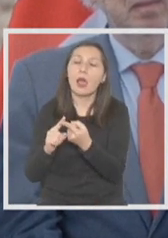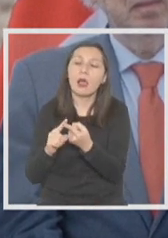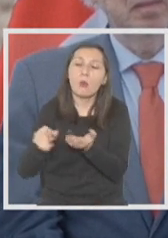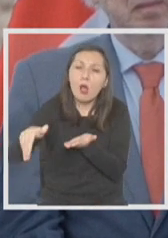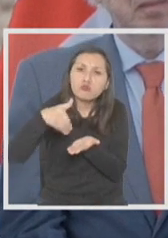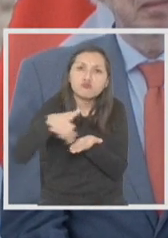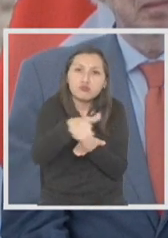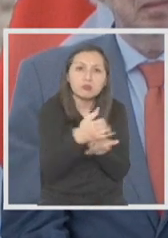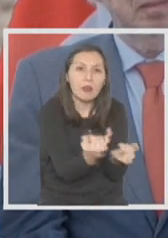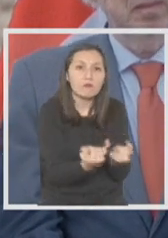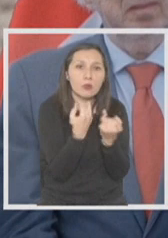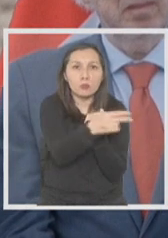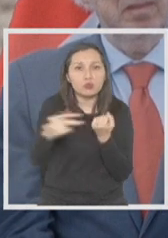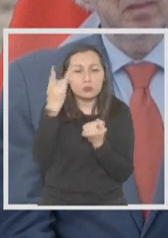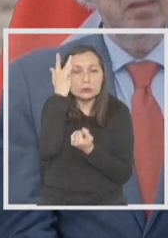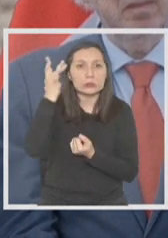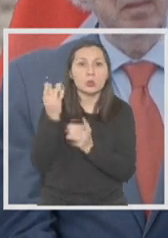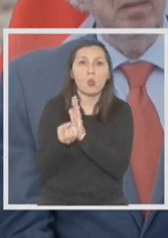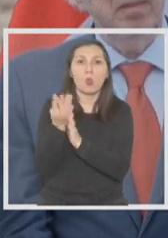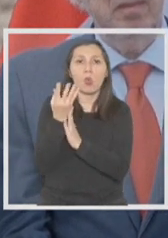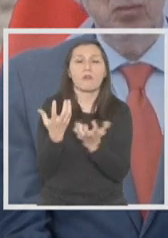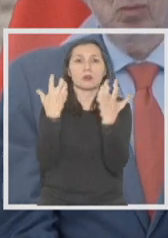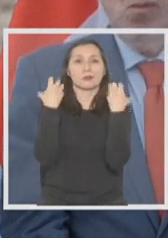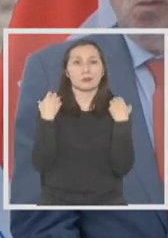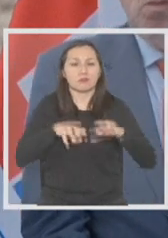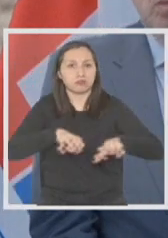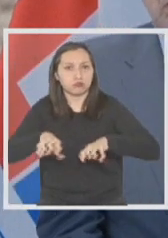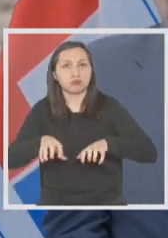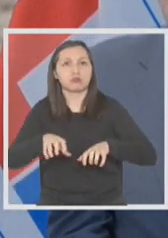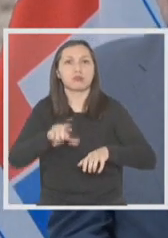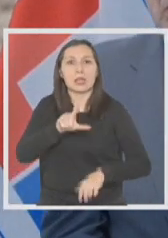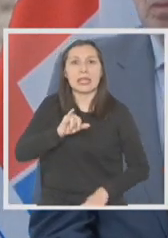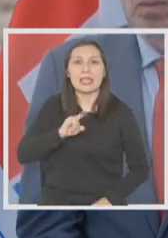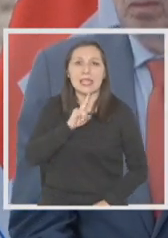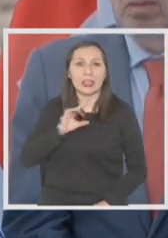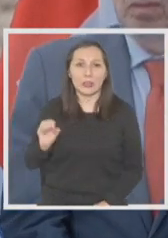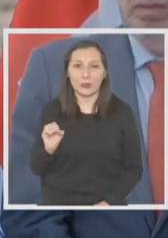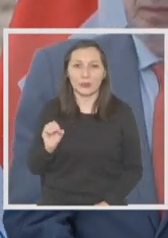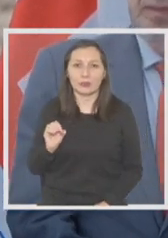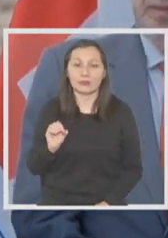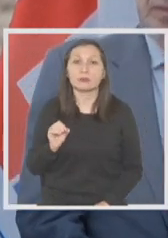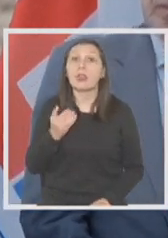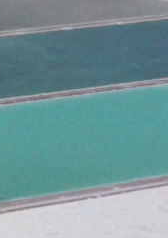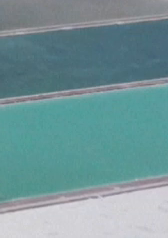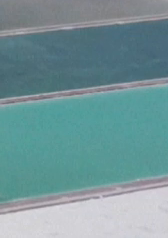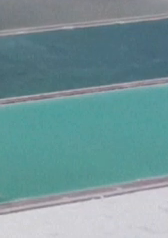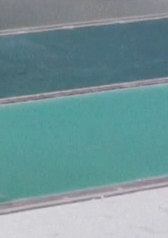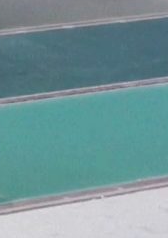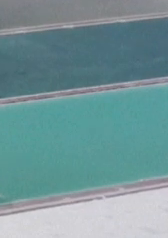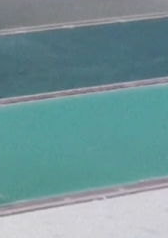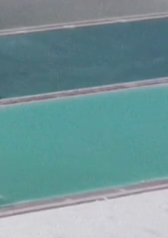las visiones y saberes en torno a la nueva gobernanza del litio y de los salares